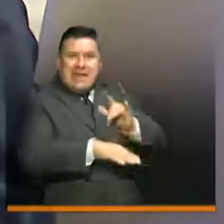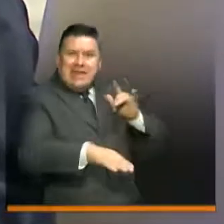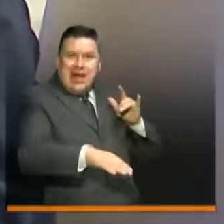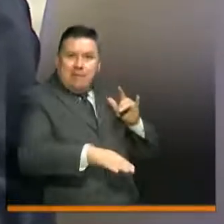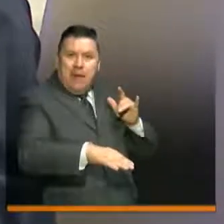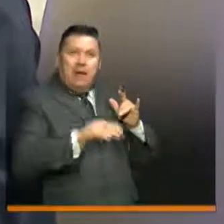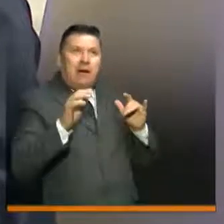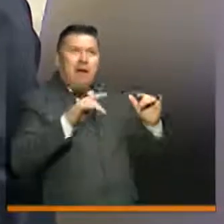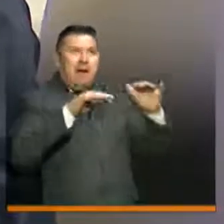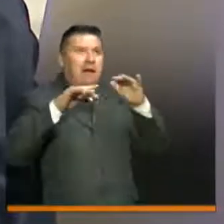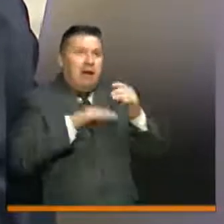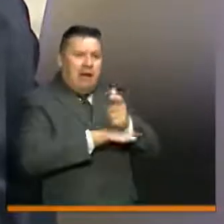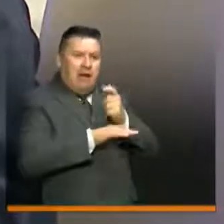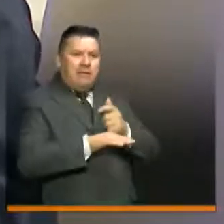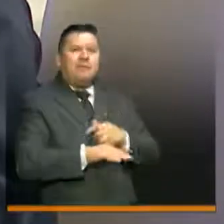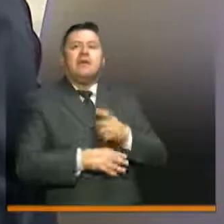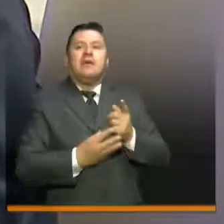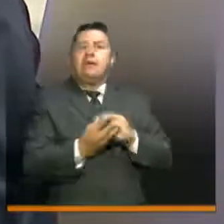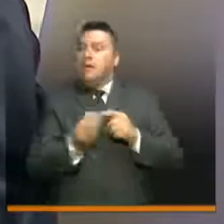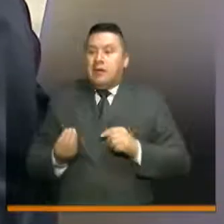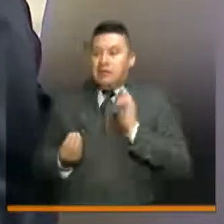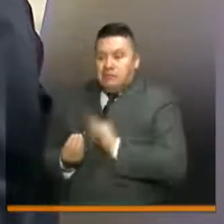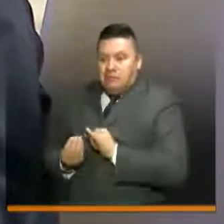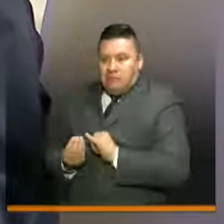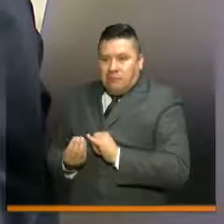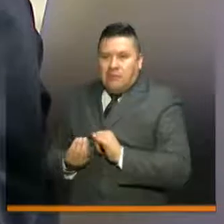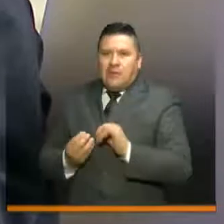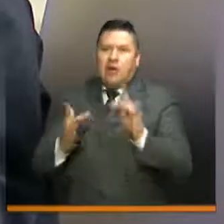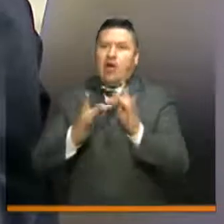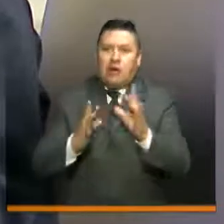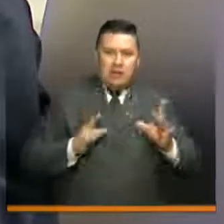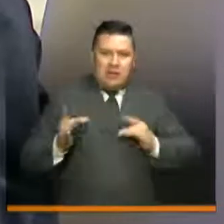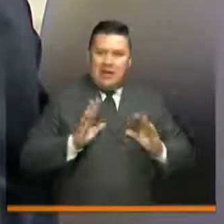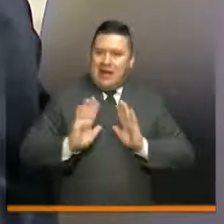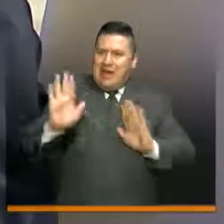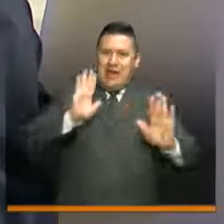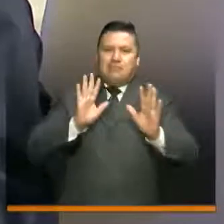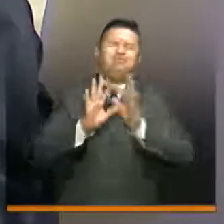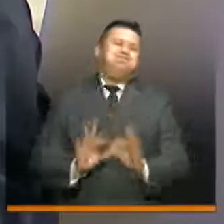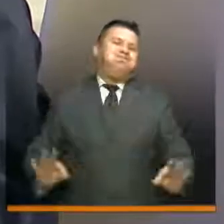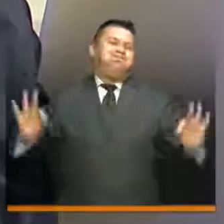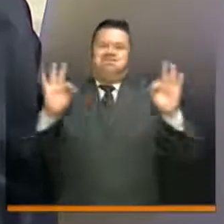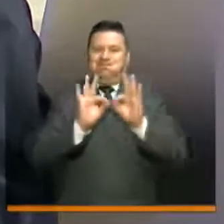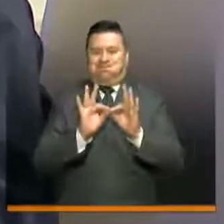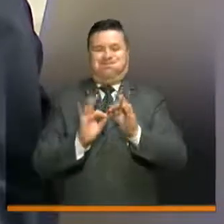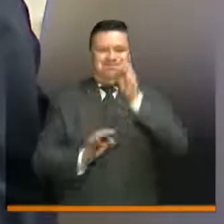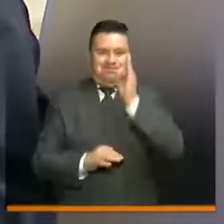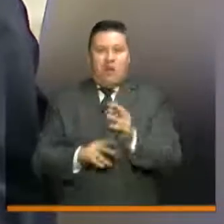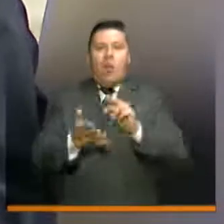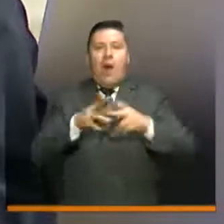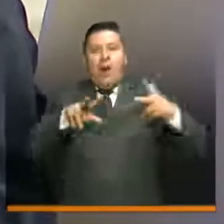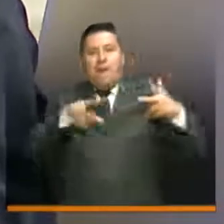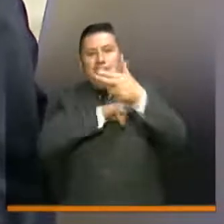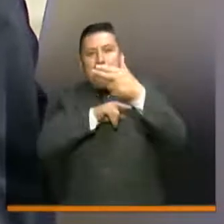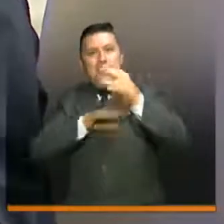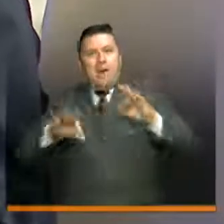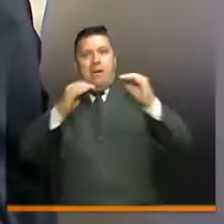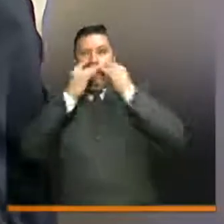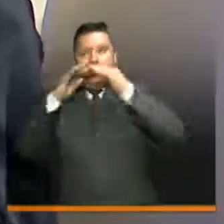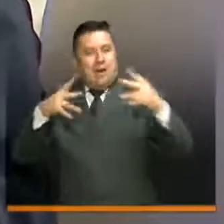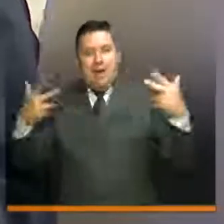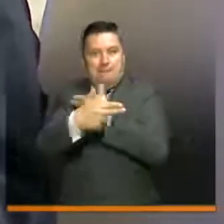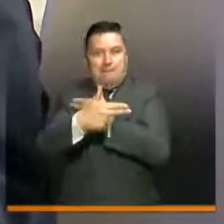los casos, el aislamiento de los casos y sus contactos es fundamental para poder realmente cortar la transmisión.